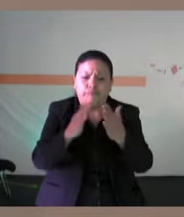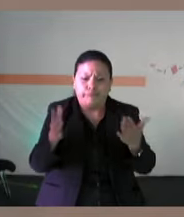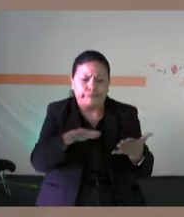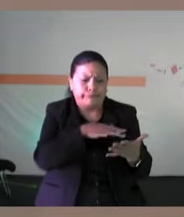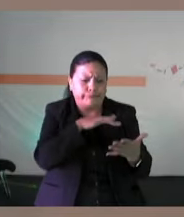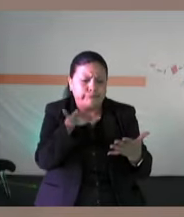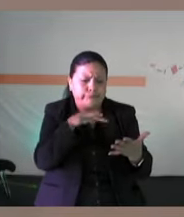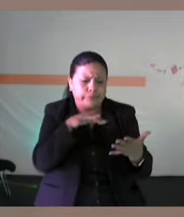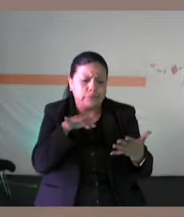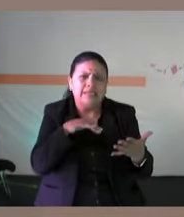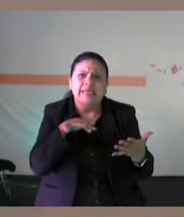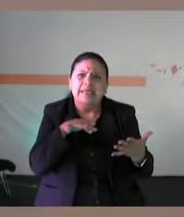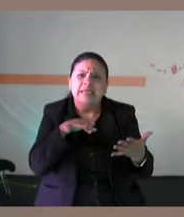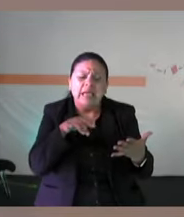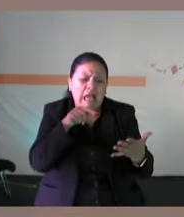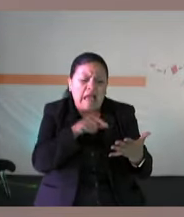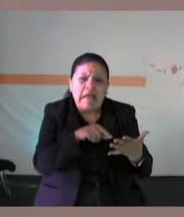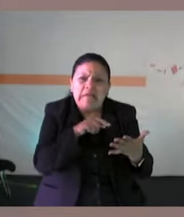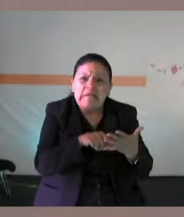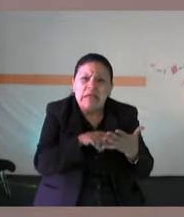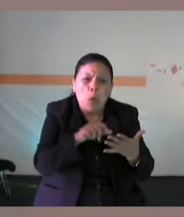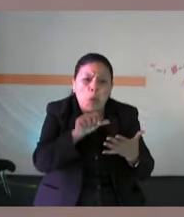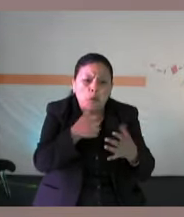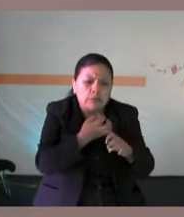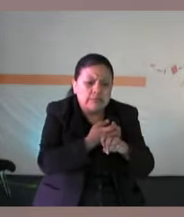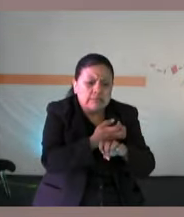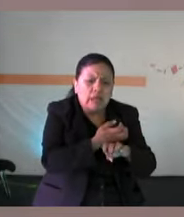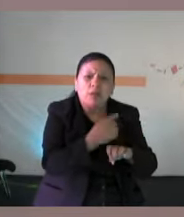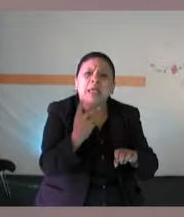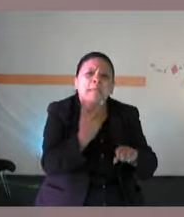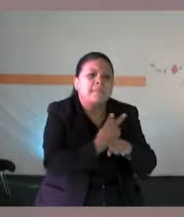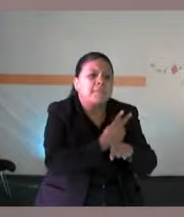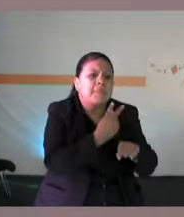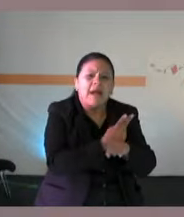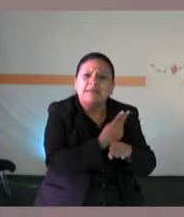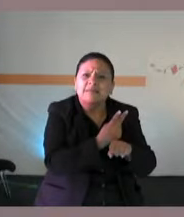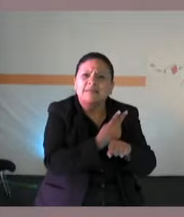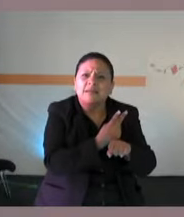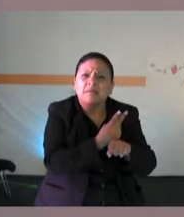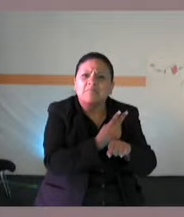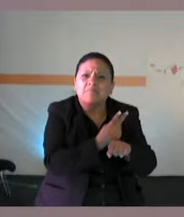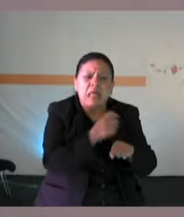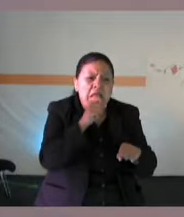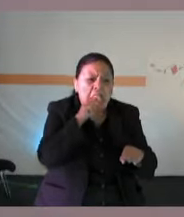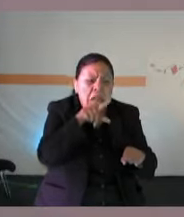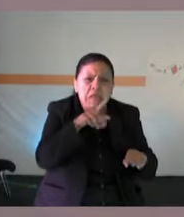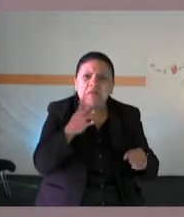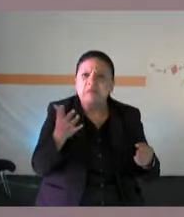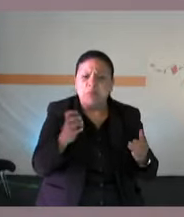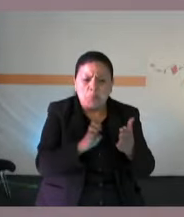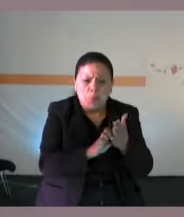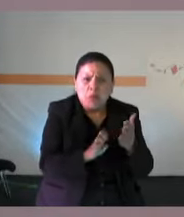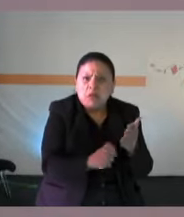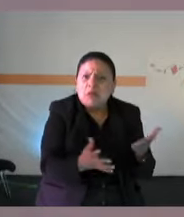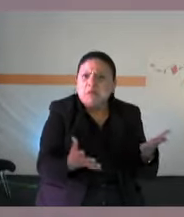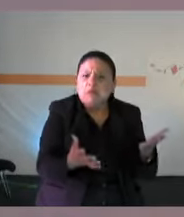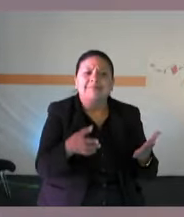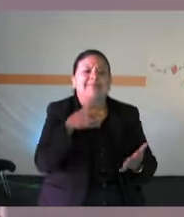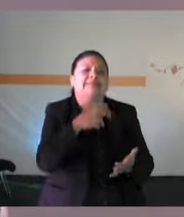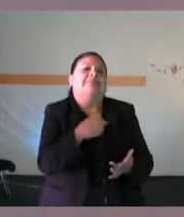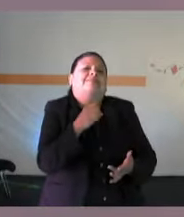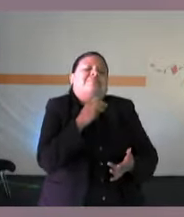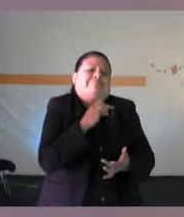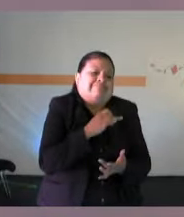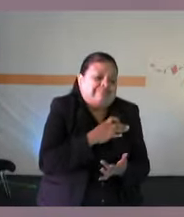O sea, ¿qué pasa en Jalisco mientras estamos hablando? Pues terror. Entonces es verdad lo que tú decías, no soportamos,